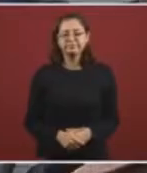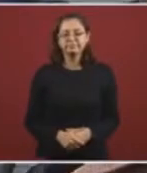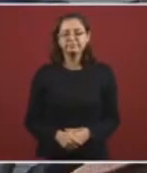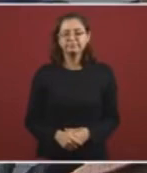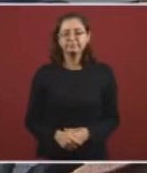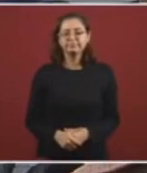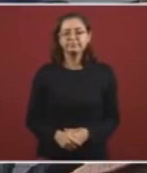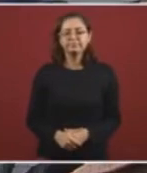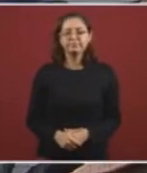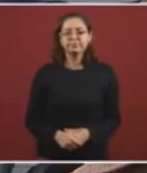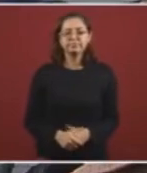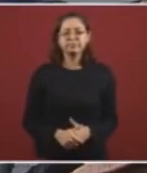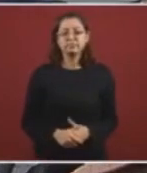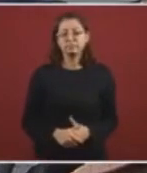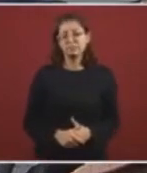Es para que